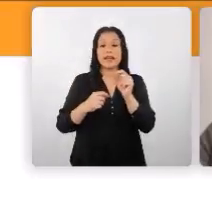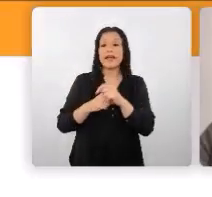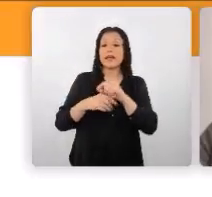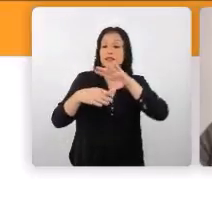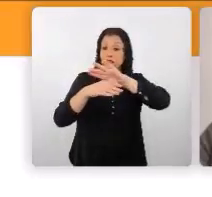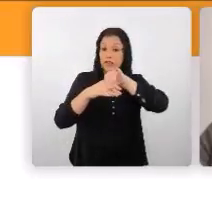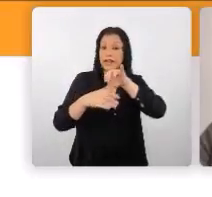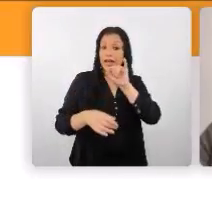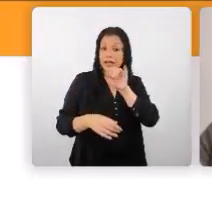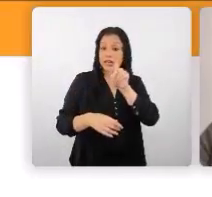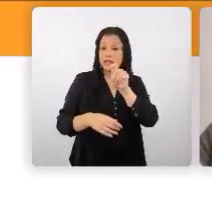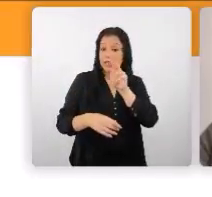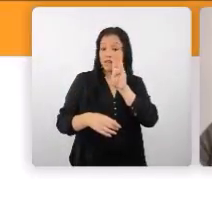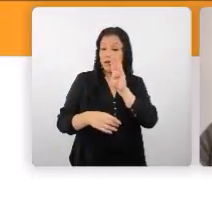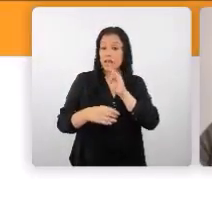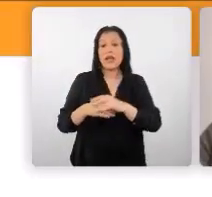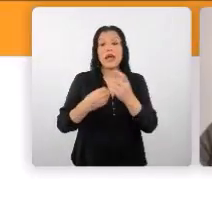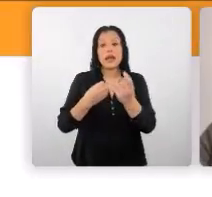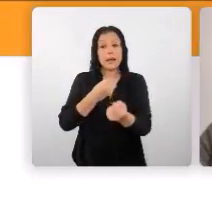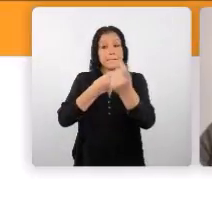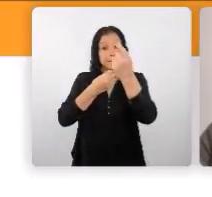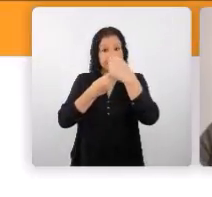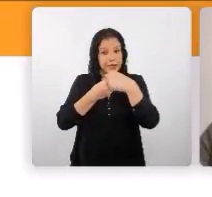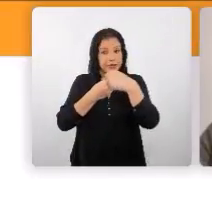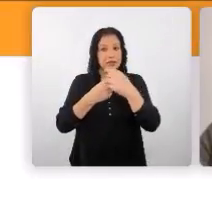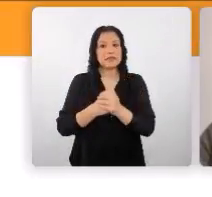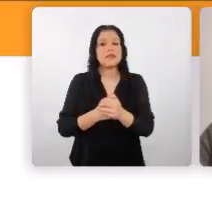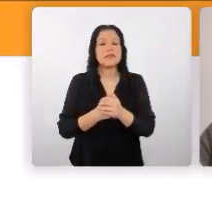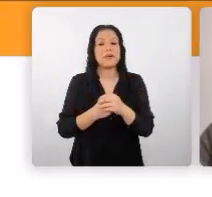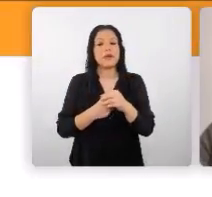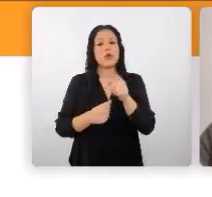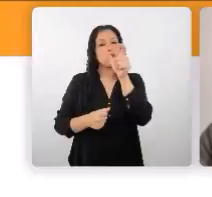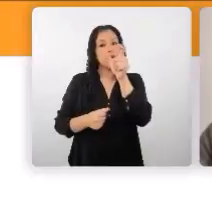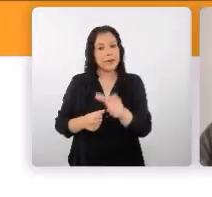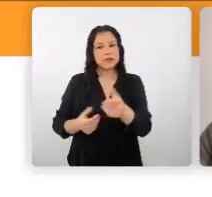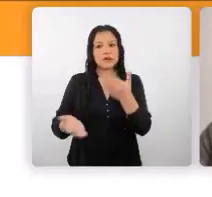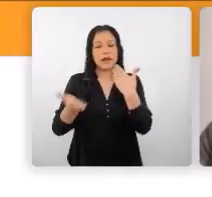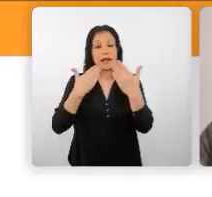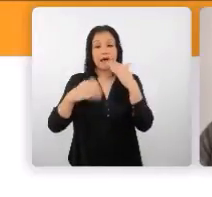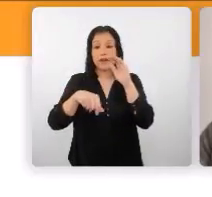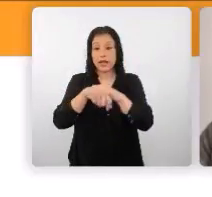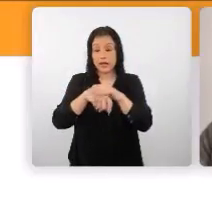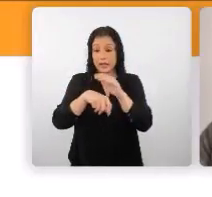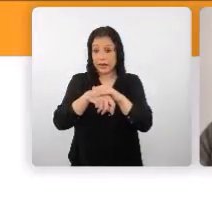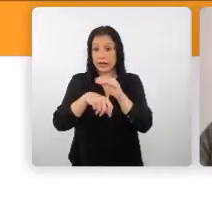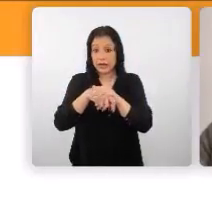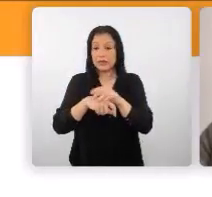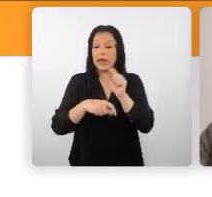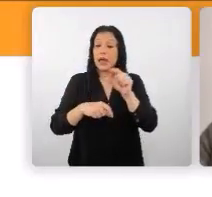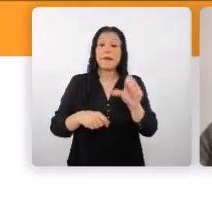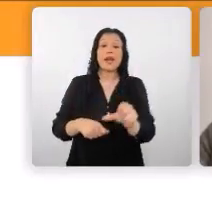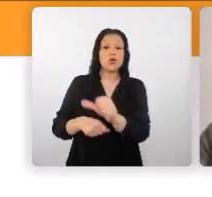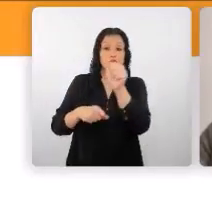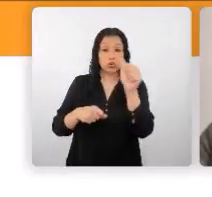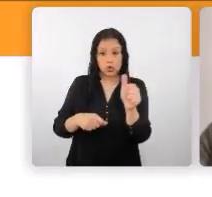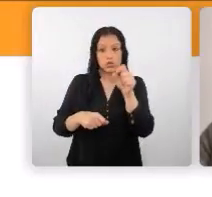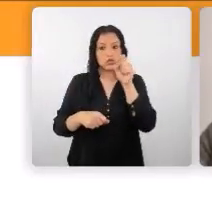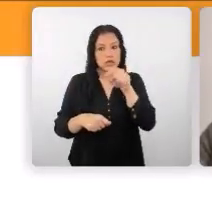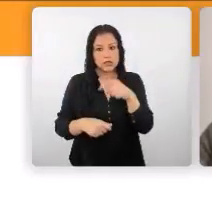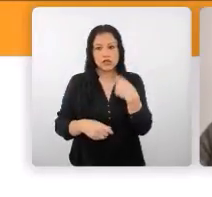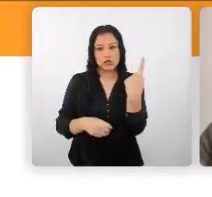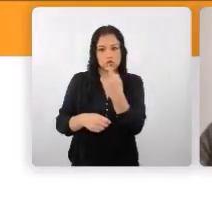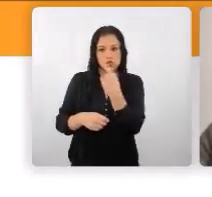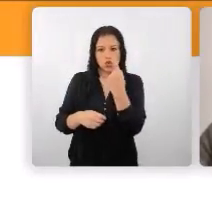recomienda que participen con una persona que hable inglés, para estos eventos que sí